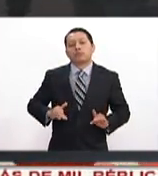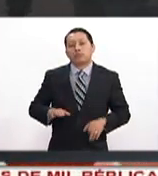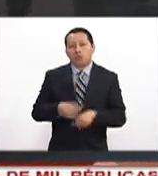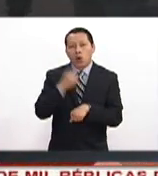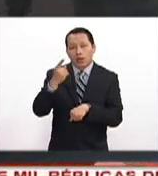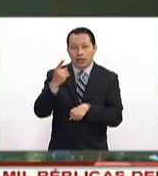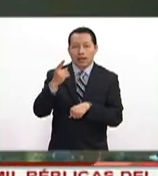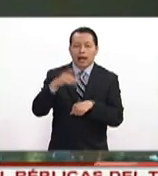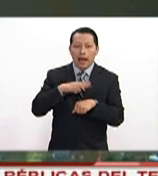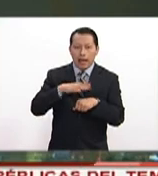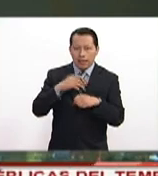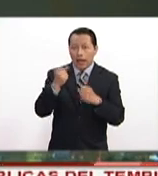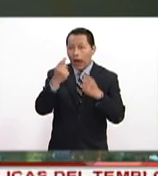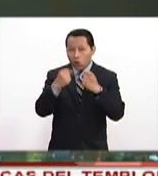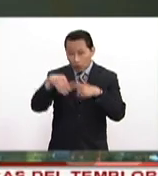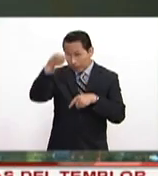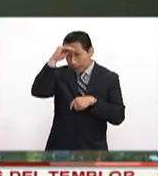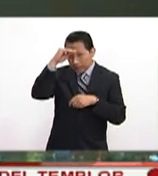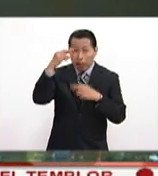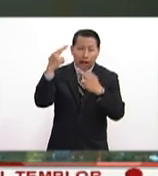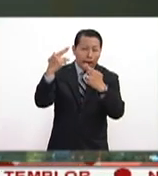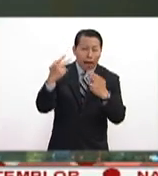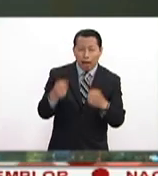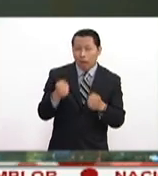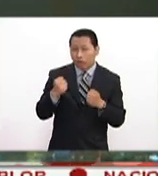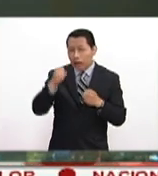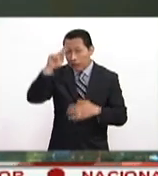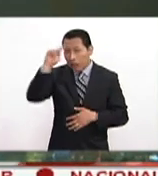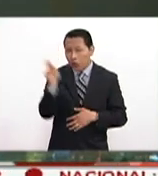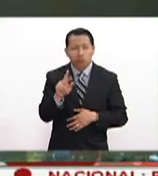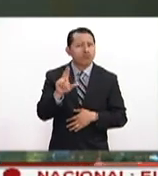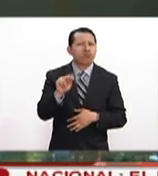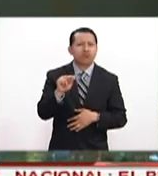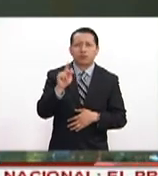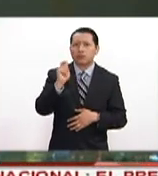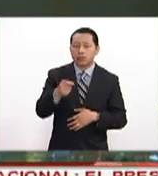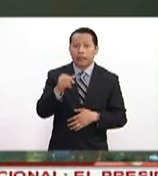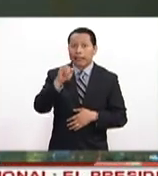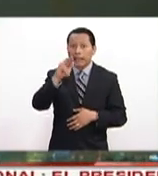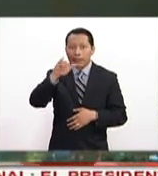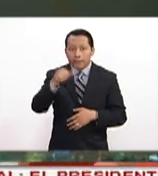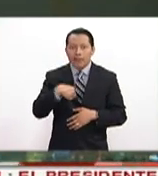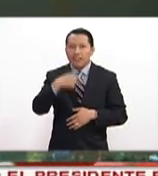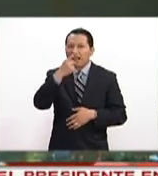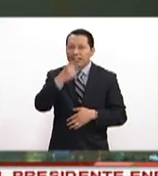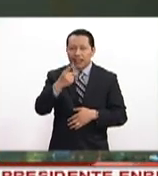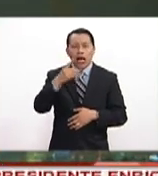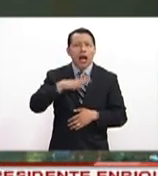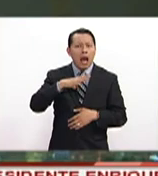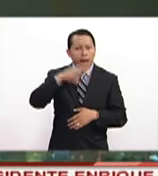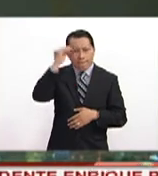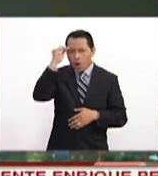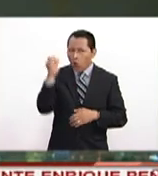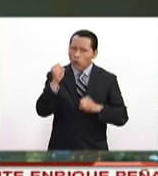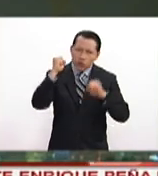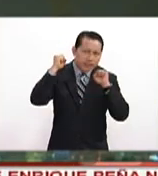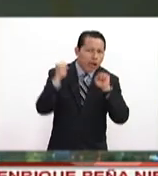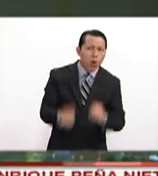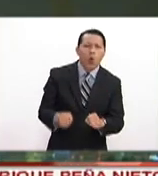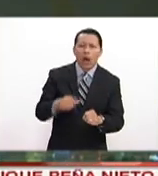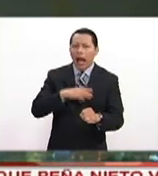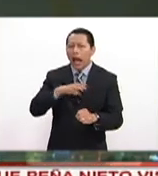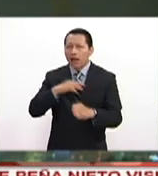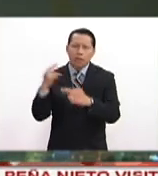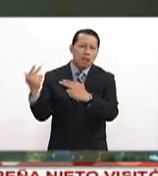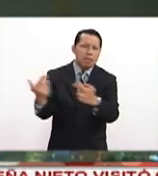los daños estructurales masivos que se temían. Y es que Irma había sido descrita por muchos como un monstruo capaz de destruir ciudades enteras con